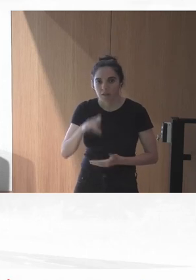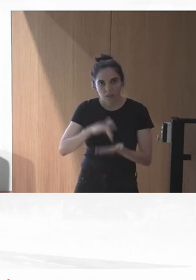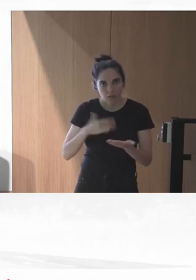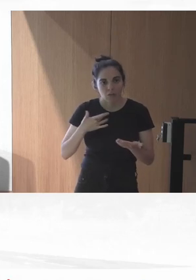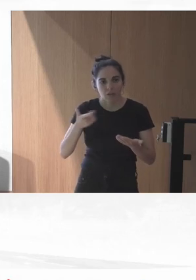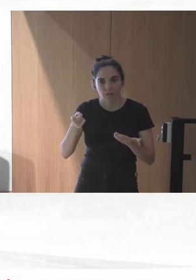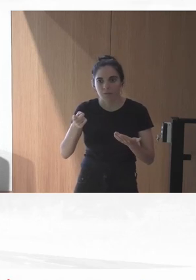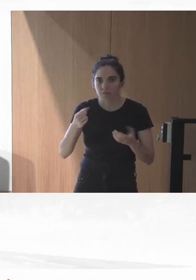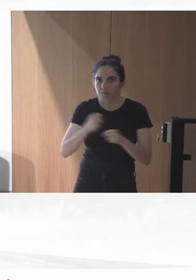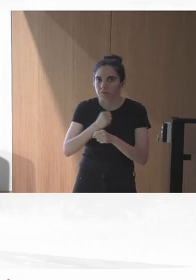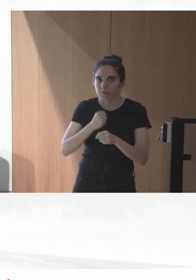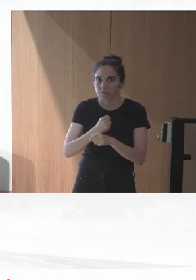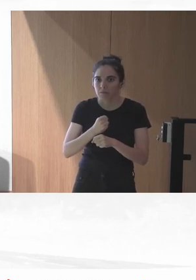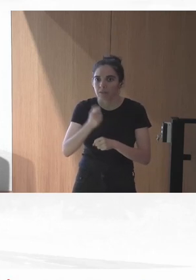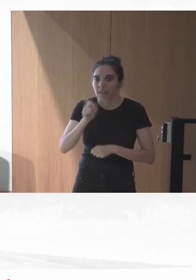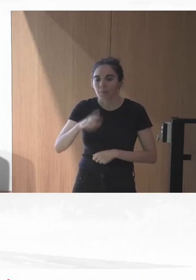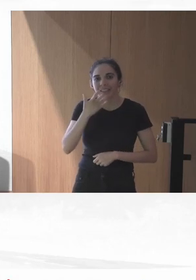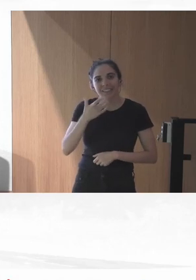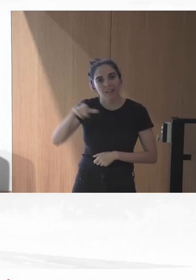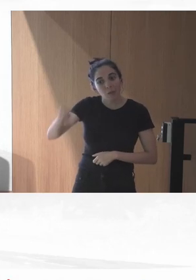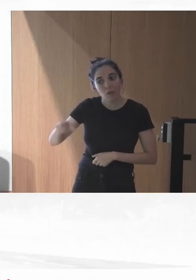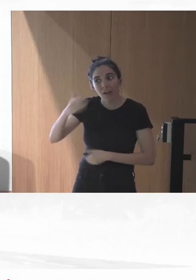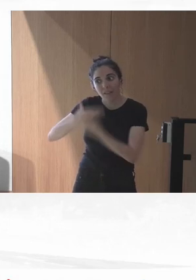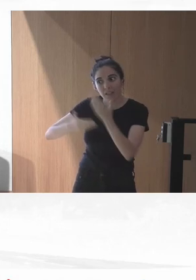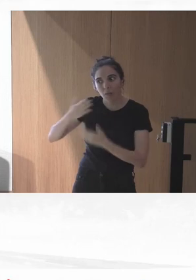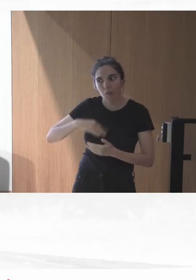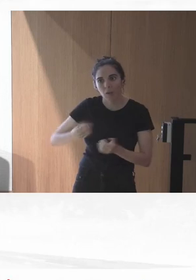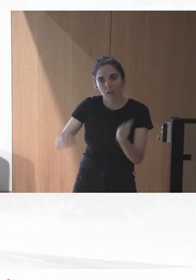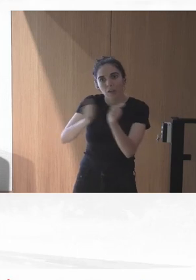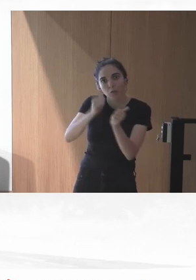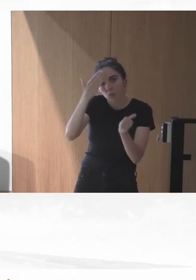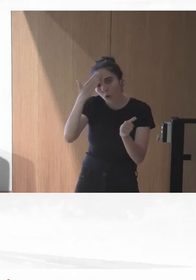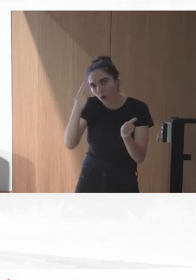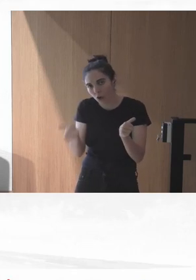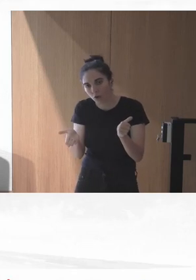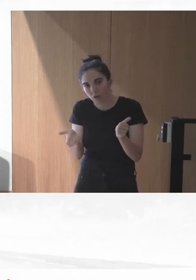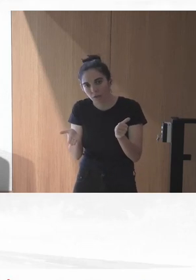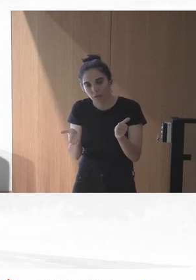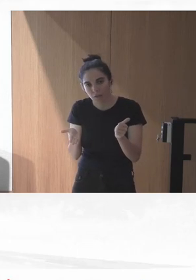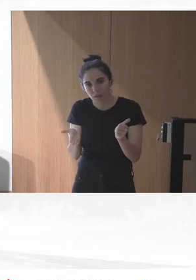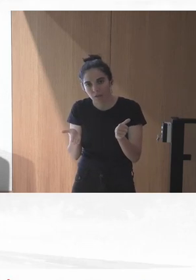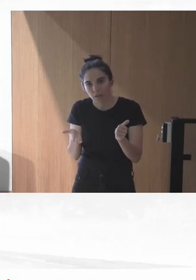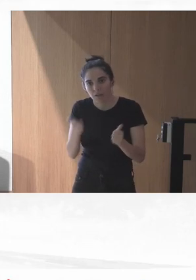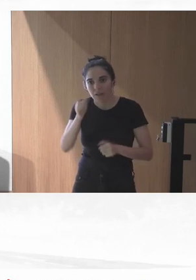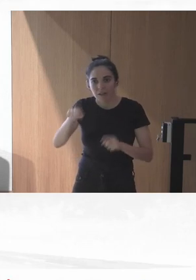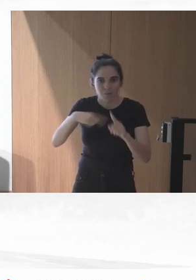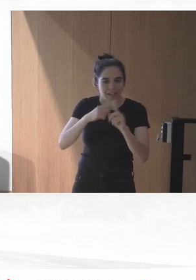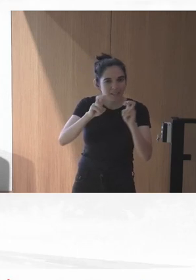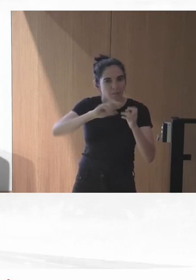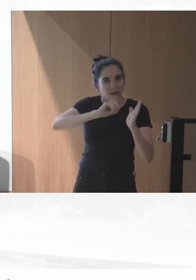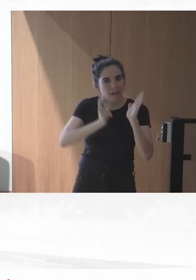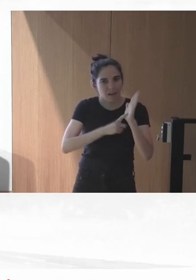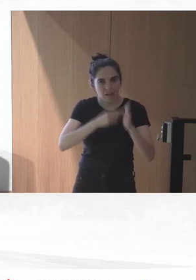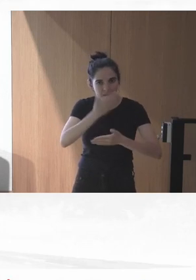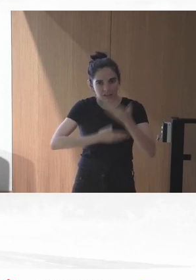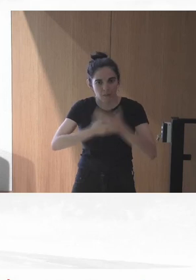sobre tutores en caso de discapacitados y sobre leyes de discapacitados. Se graduó